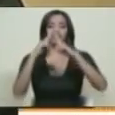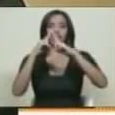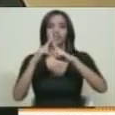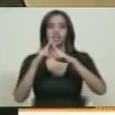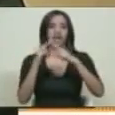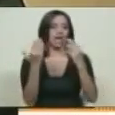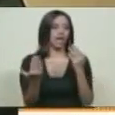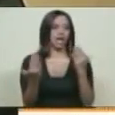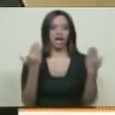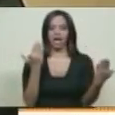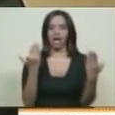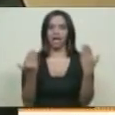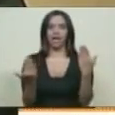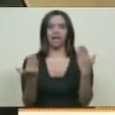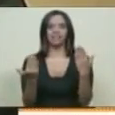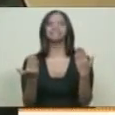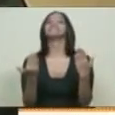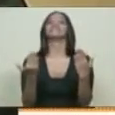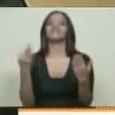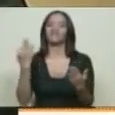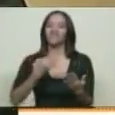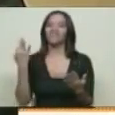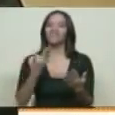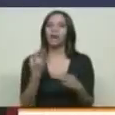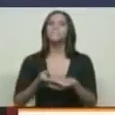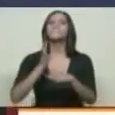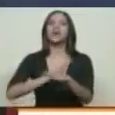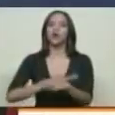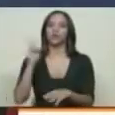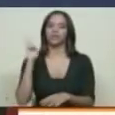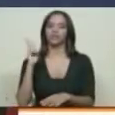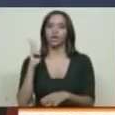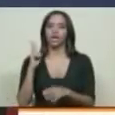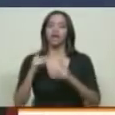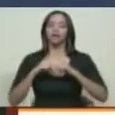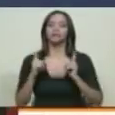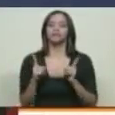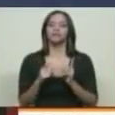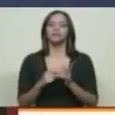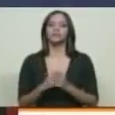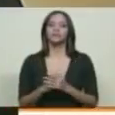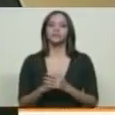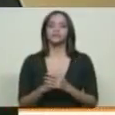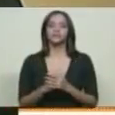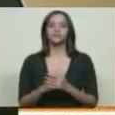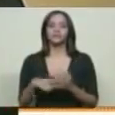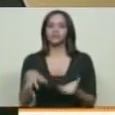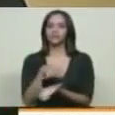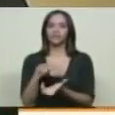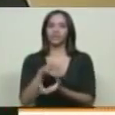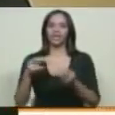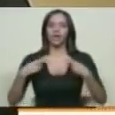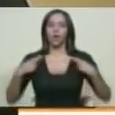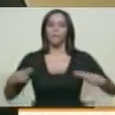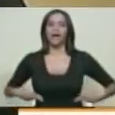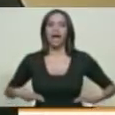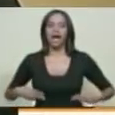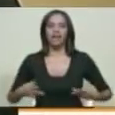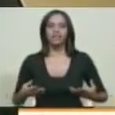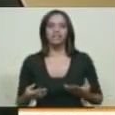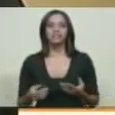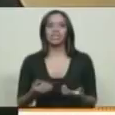situación muchas veces peor que la venezolana, ¿no? Entonces, pero ahora, situación de crisis humanitaria, de